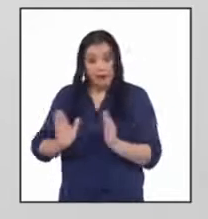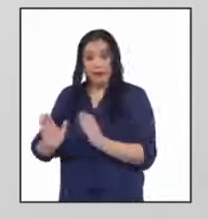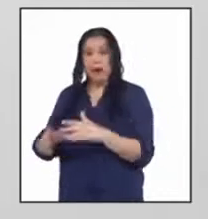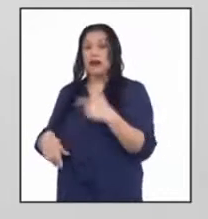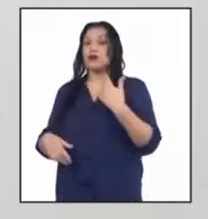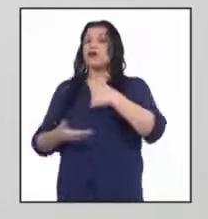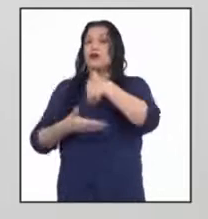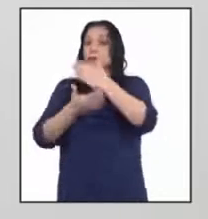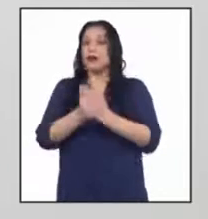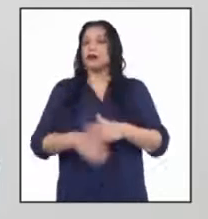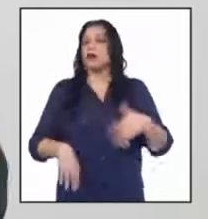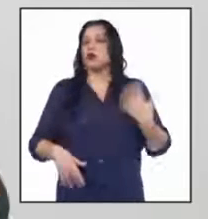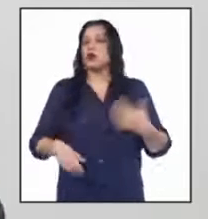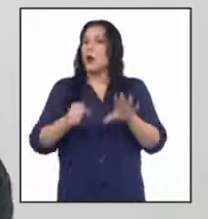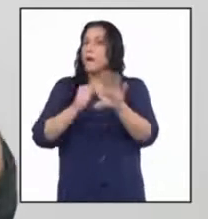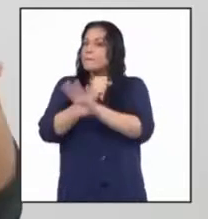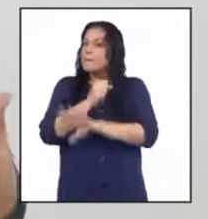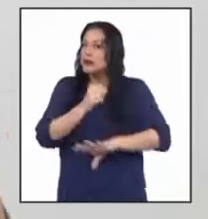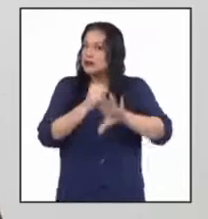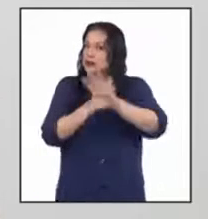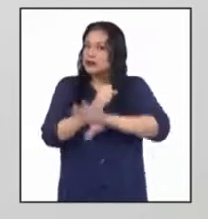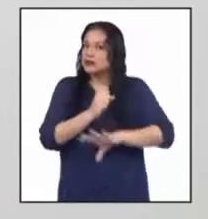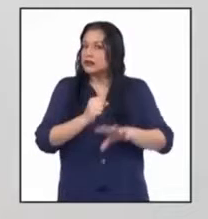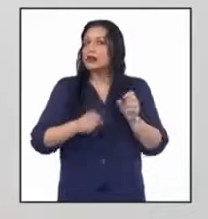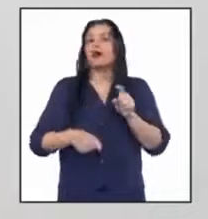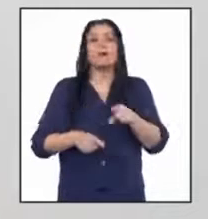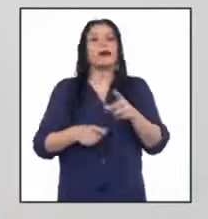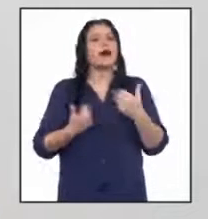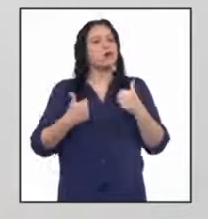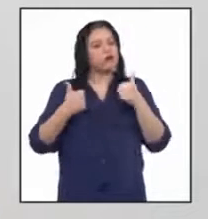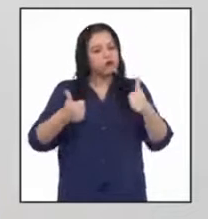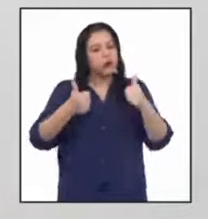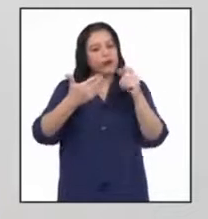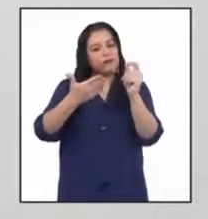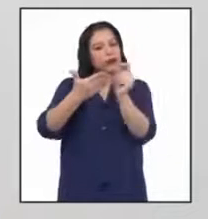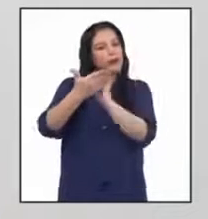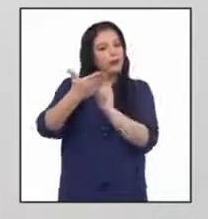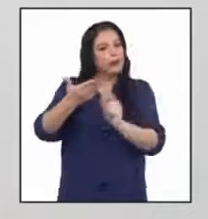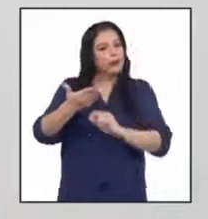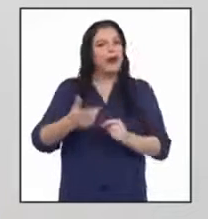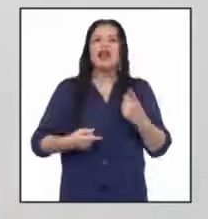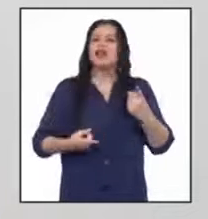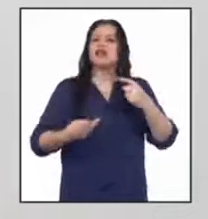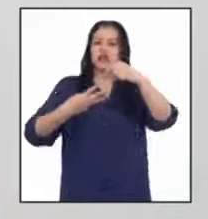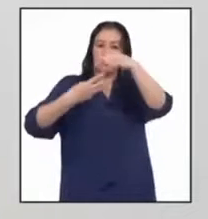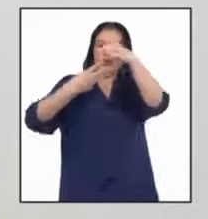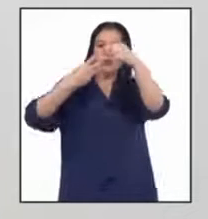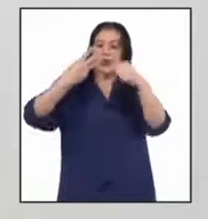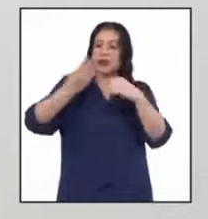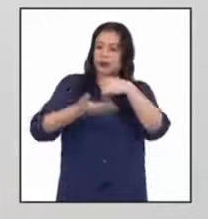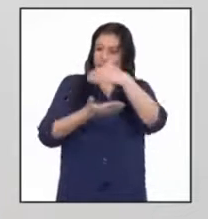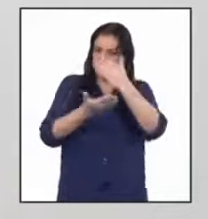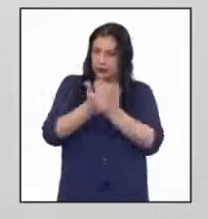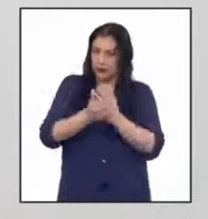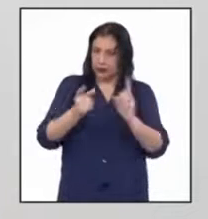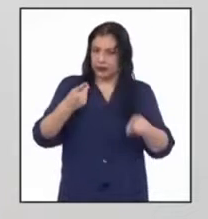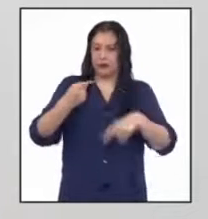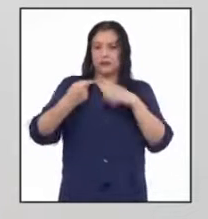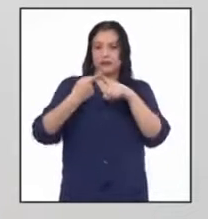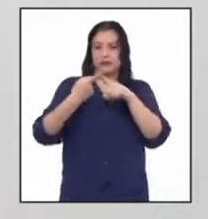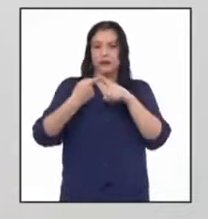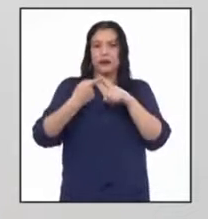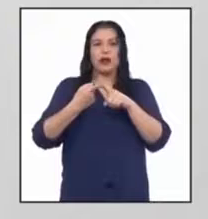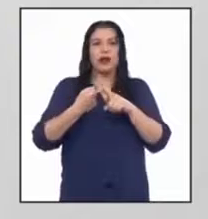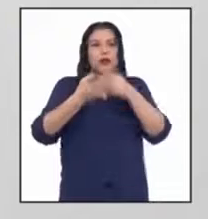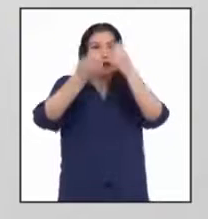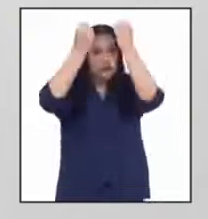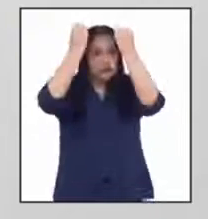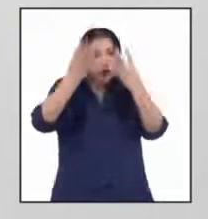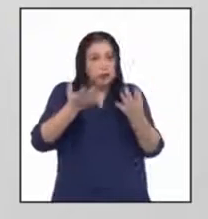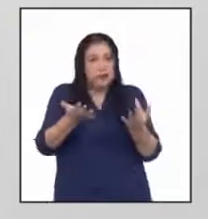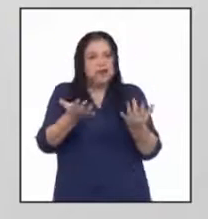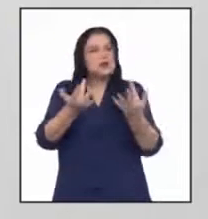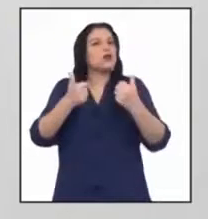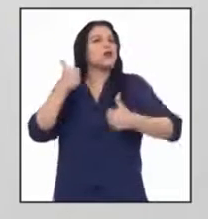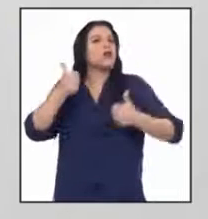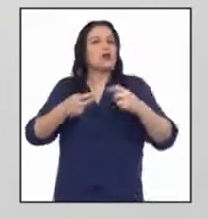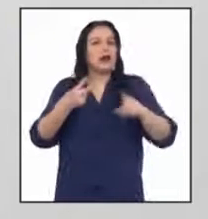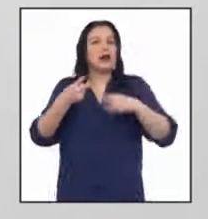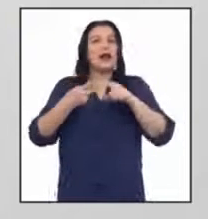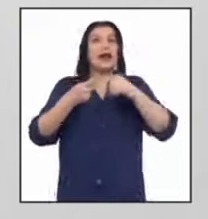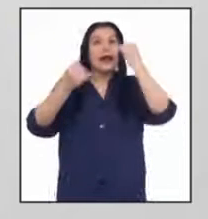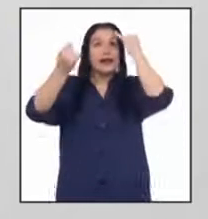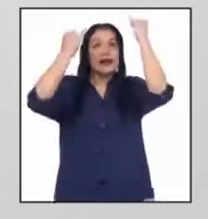etapa básica para el desarrollo de un buen texto y eso consta de 3 etapas: reunir información,